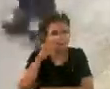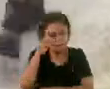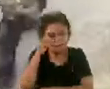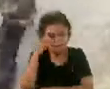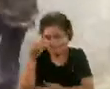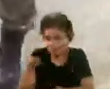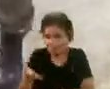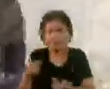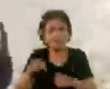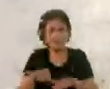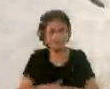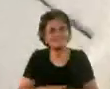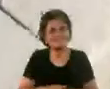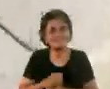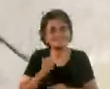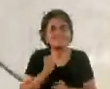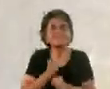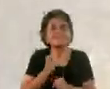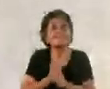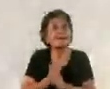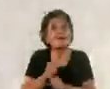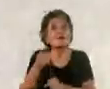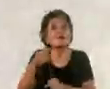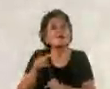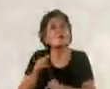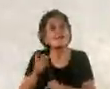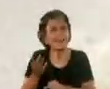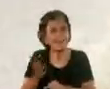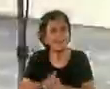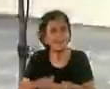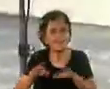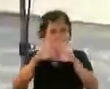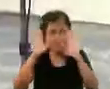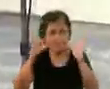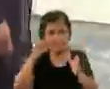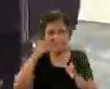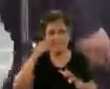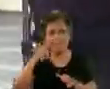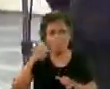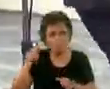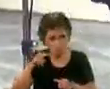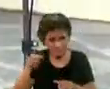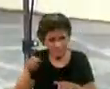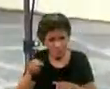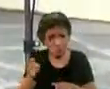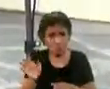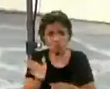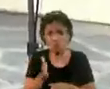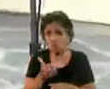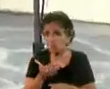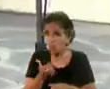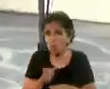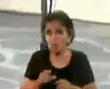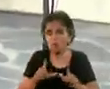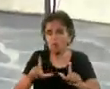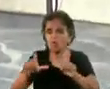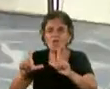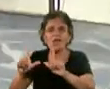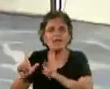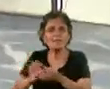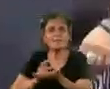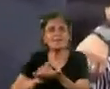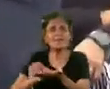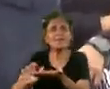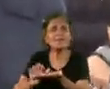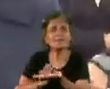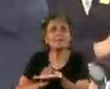¿y cuáles son los trabajos que hicieron para llegar a esta instancia? Todo el museo está completamente en cartelería braille y